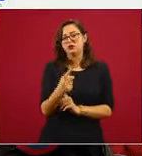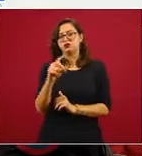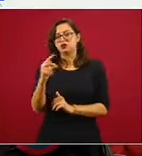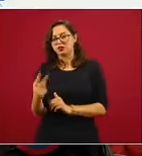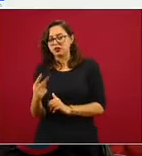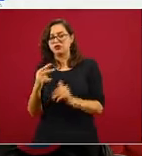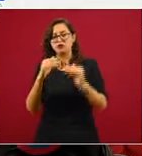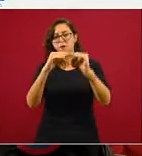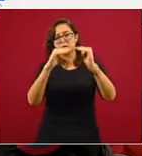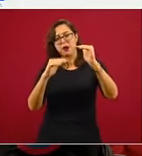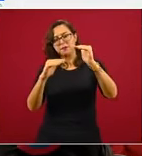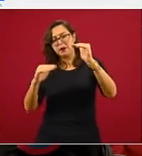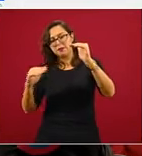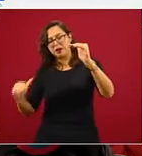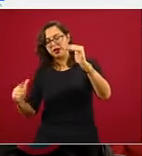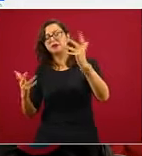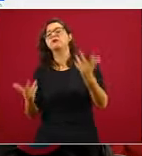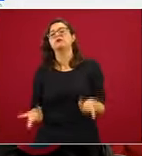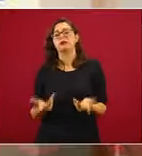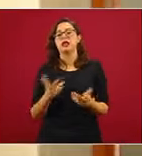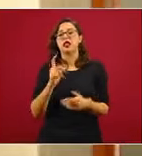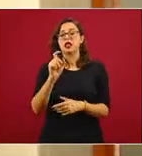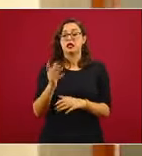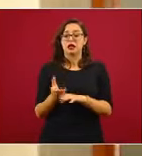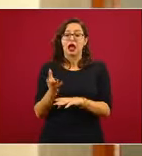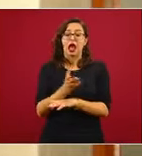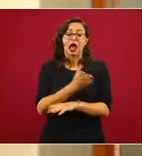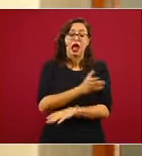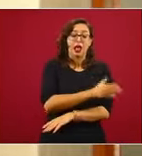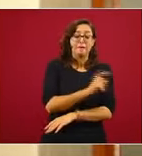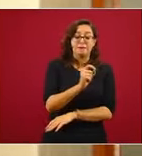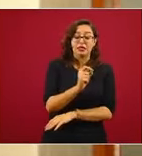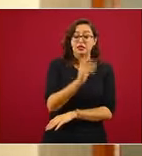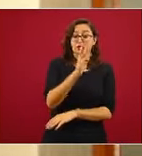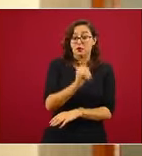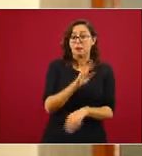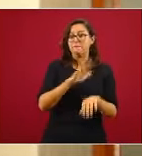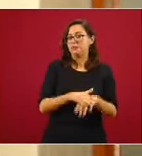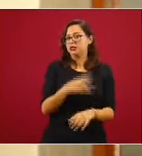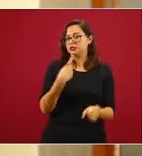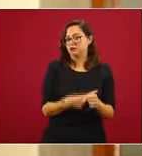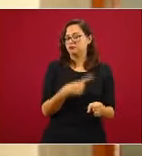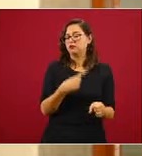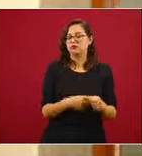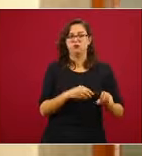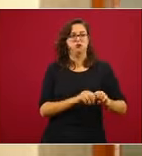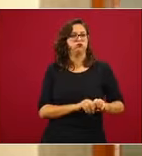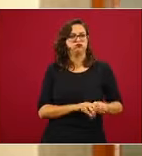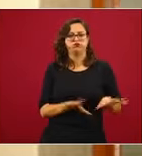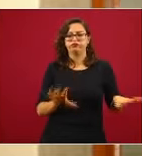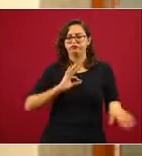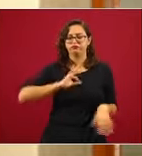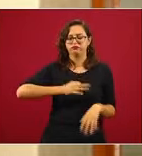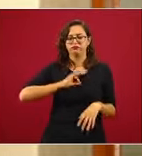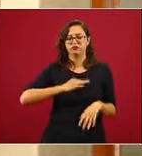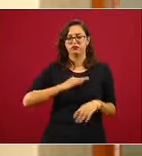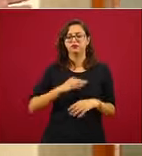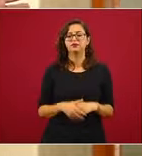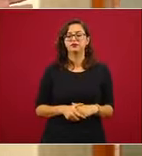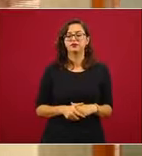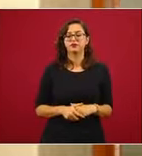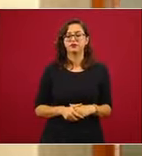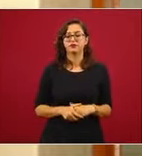hasta la semana 29, que fue donde tuvimos la mayor carga de personas con infección respiratoria aguda. ¿Y